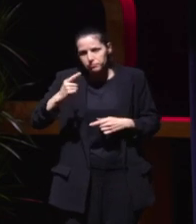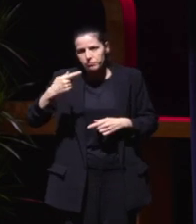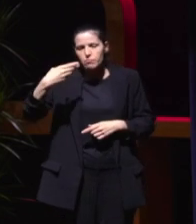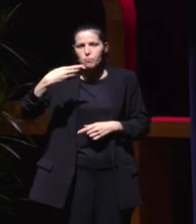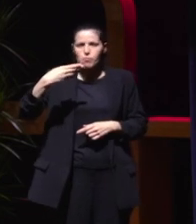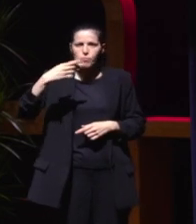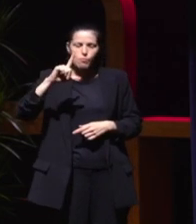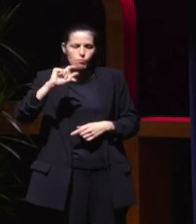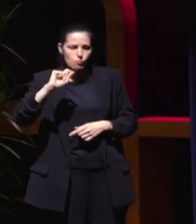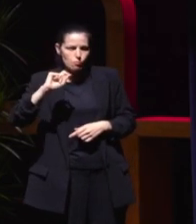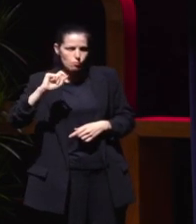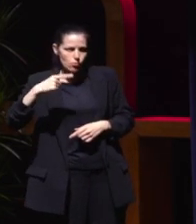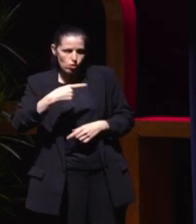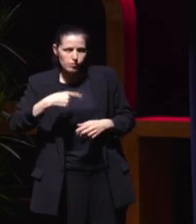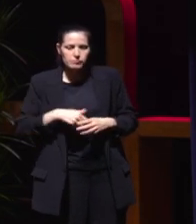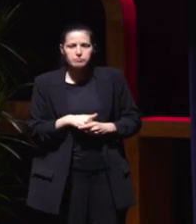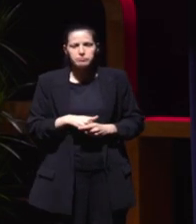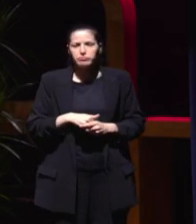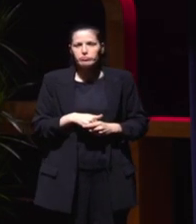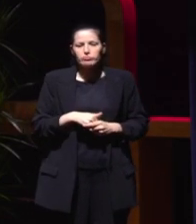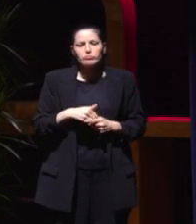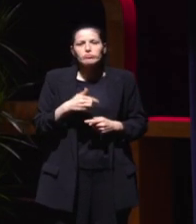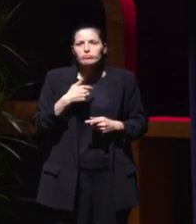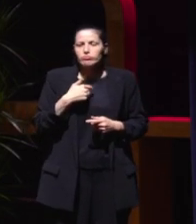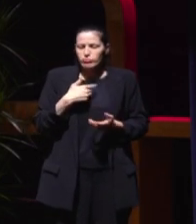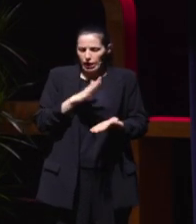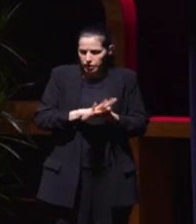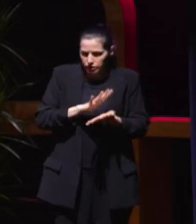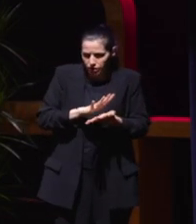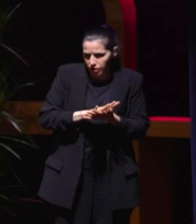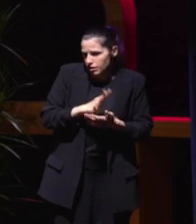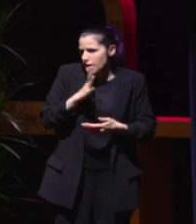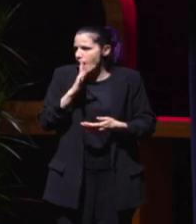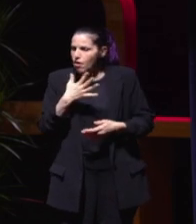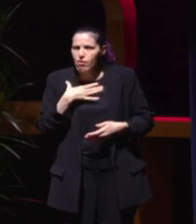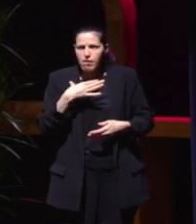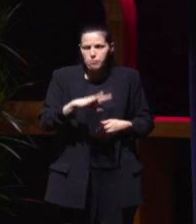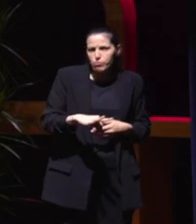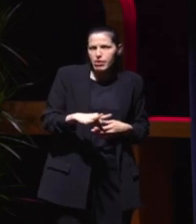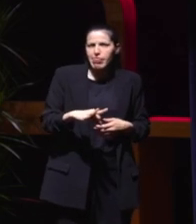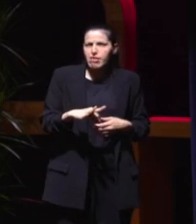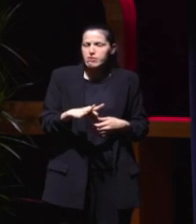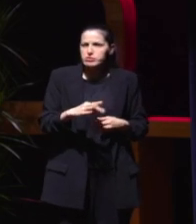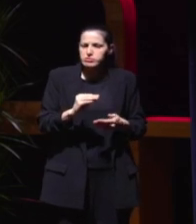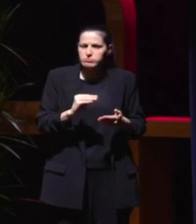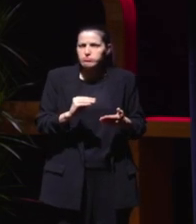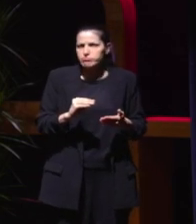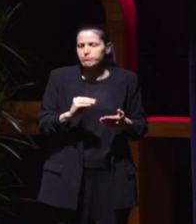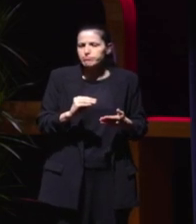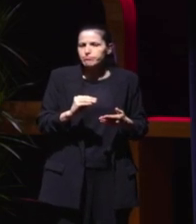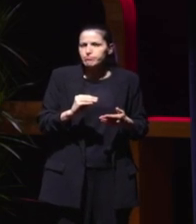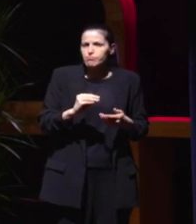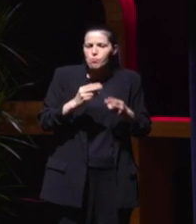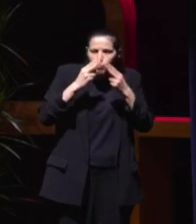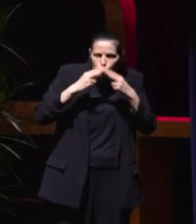pagáis y me dijo No hombre no María que ahora se va a producir una identificación del público